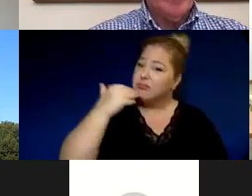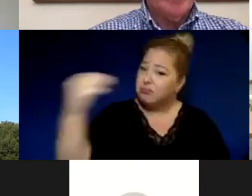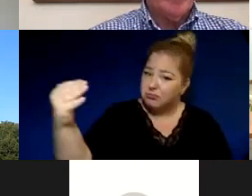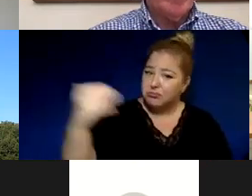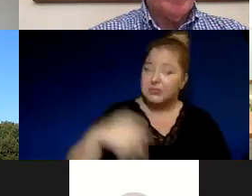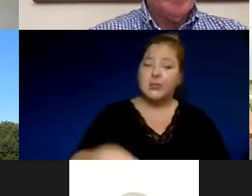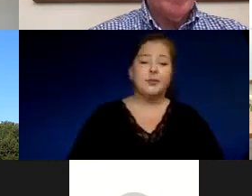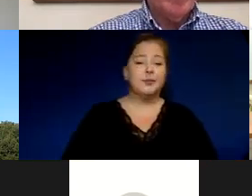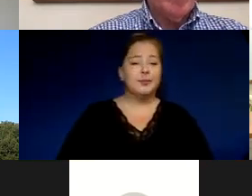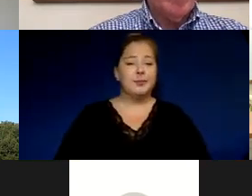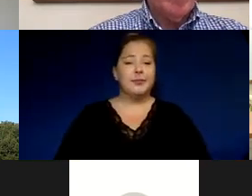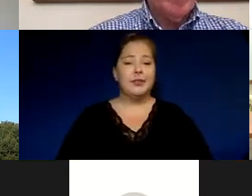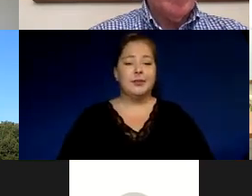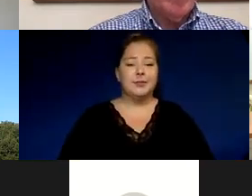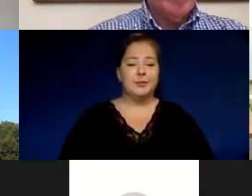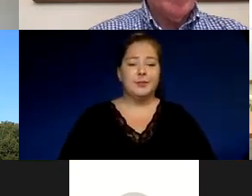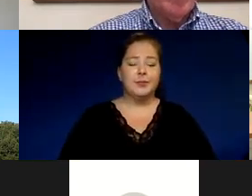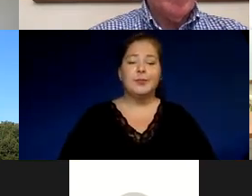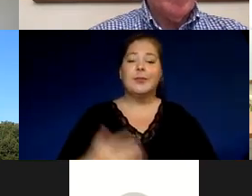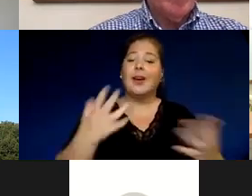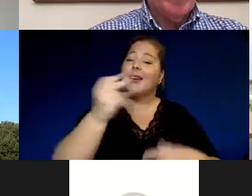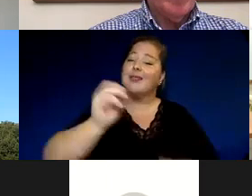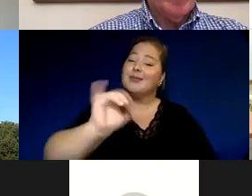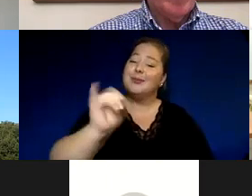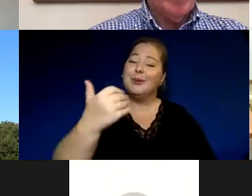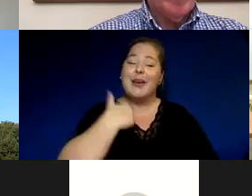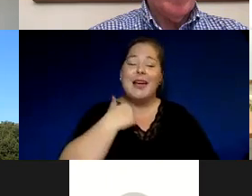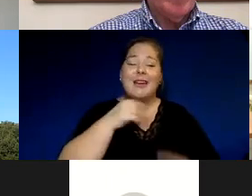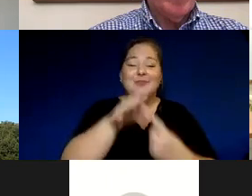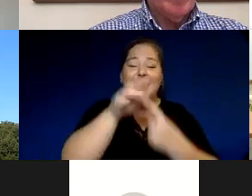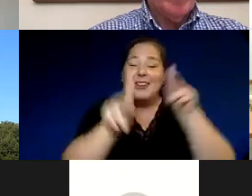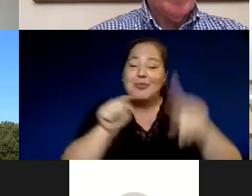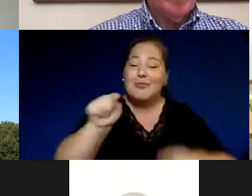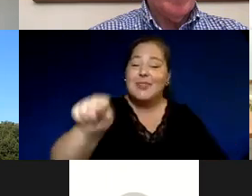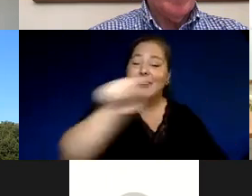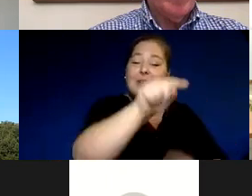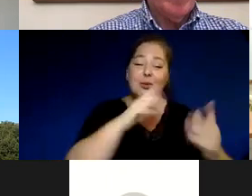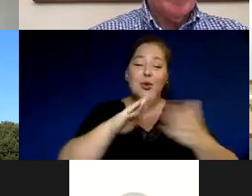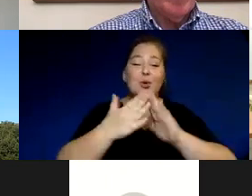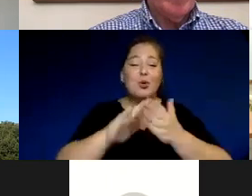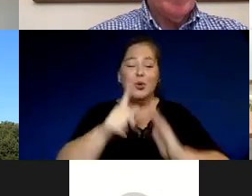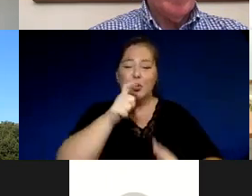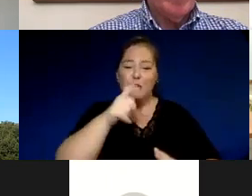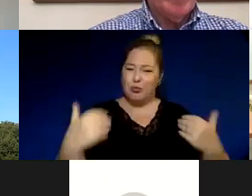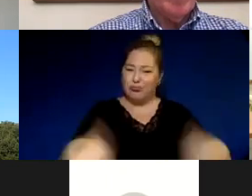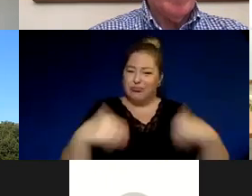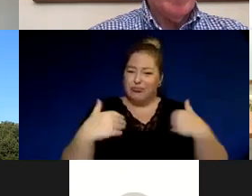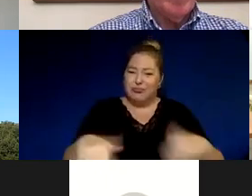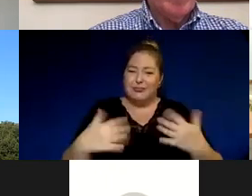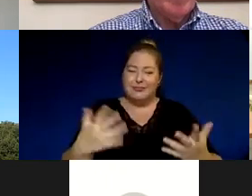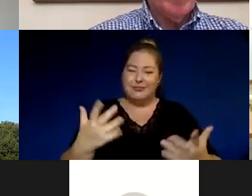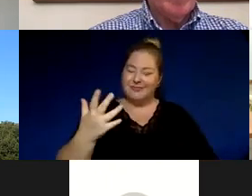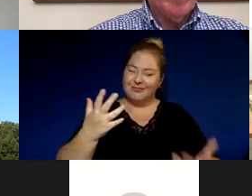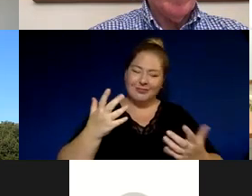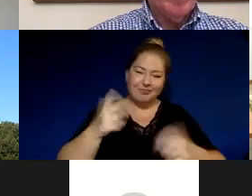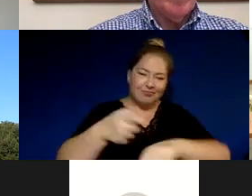héroes desconocidos en la comunidad, pues hay muchos. Hay muchas personas que están ayudando a otros de manera voluntaria,